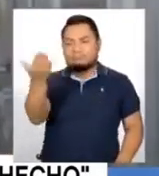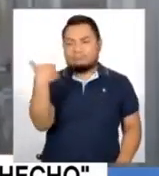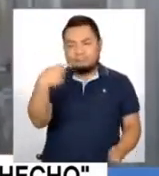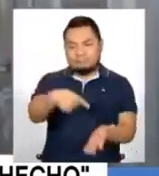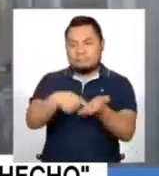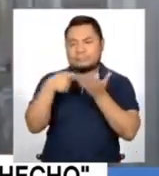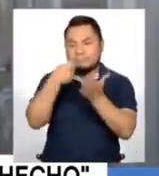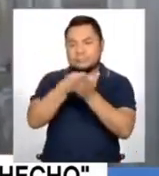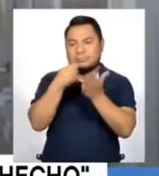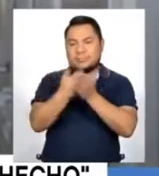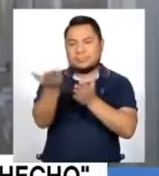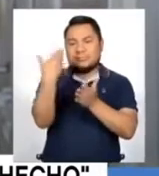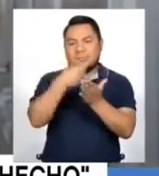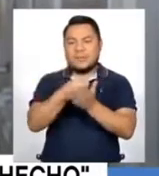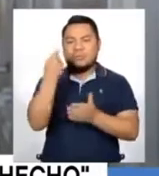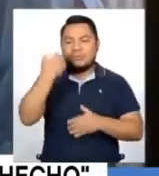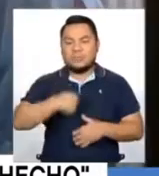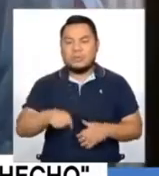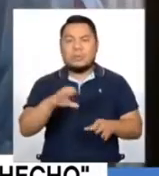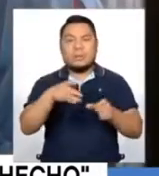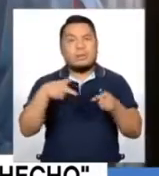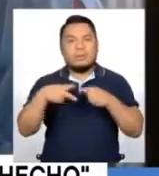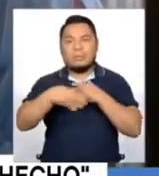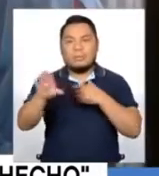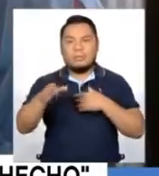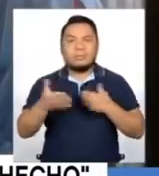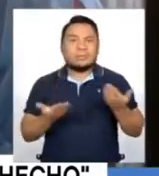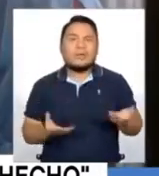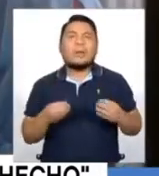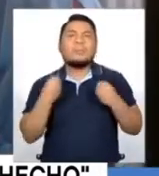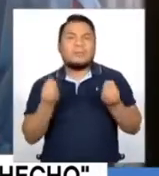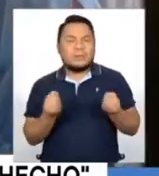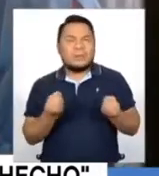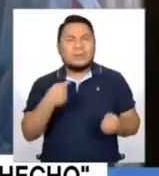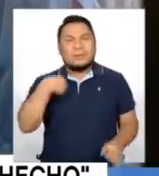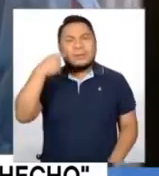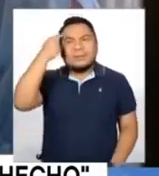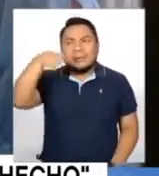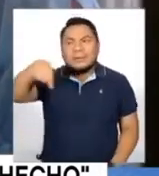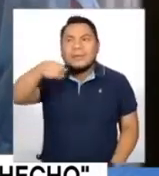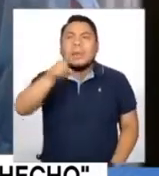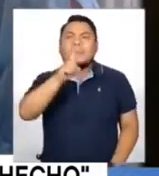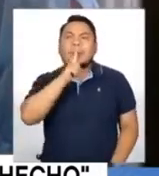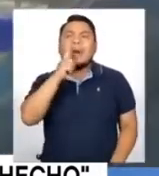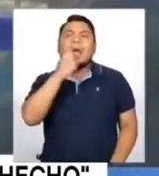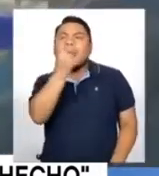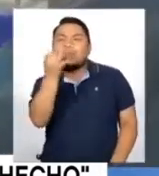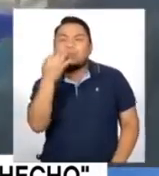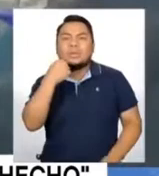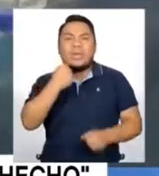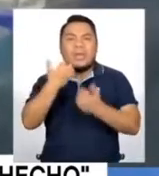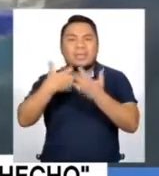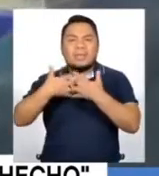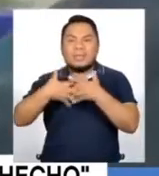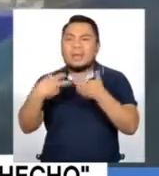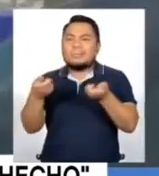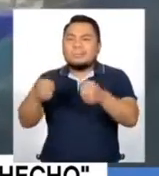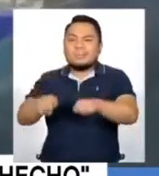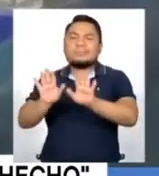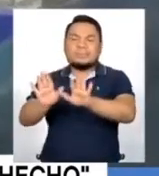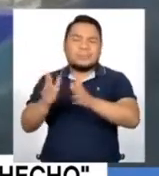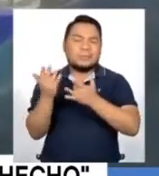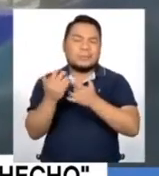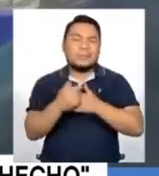ayudar a esos padres? O sea, simplemente si esos padres no pueden pagar la pensión por esta situación, ¿se va a perjudicar a sus hijos y se le va a